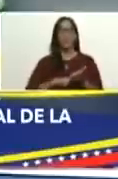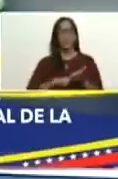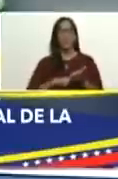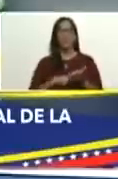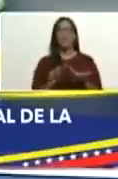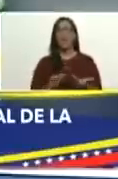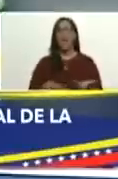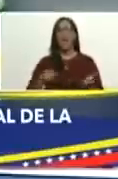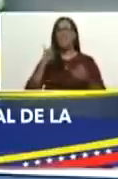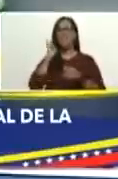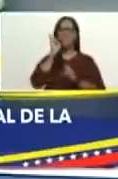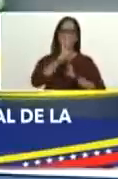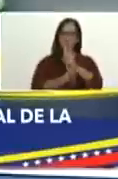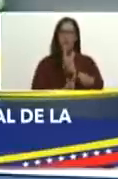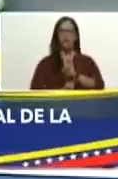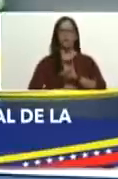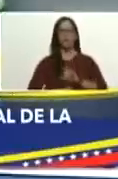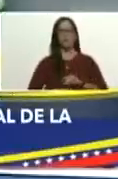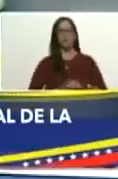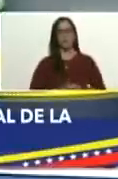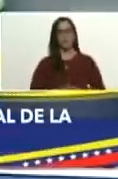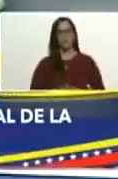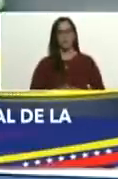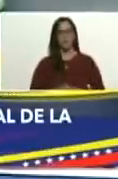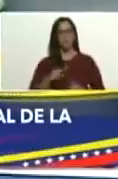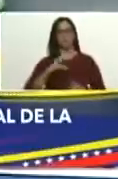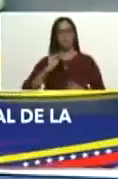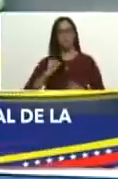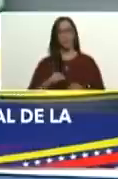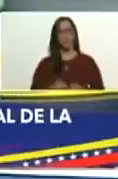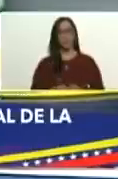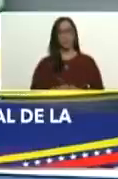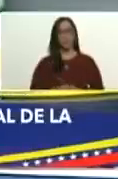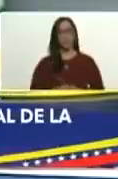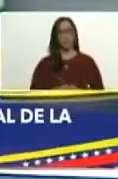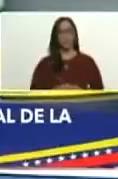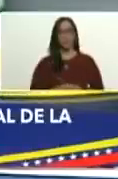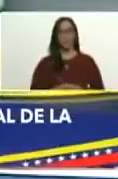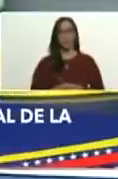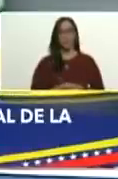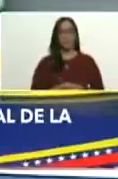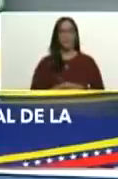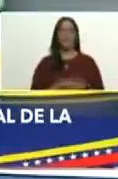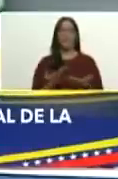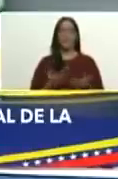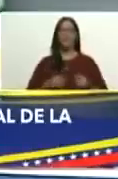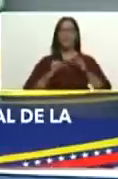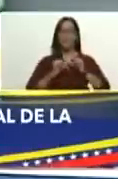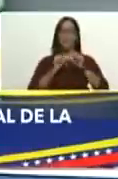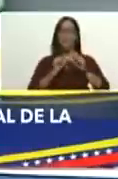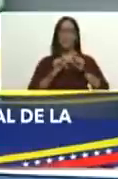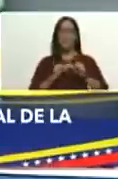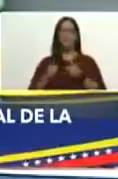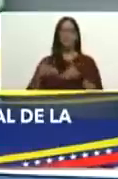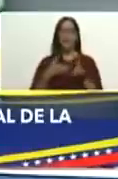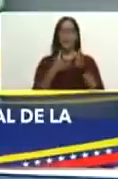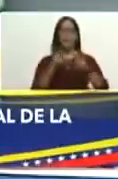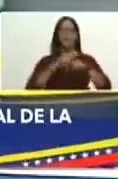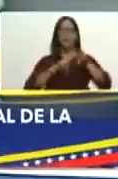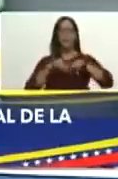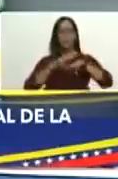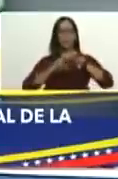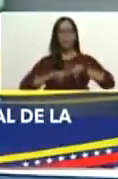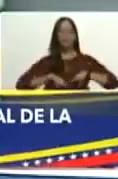al infierno. No, Venezuela tiene que perseverar en su camino de construir una